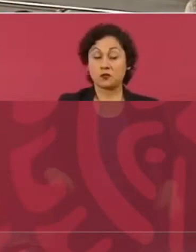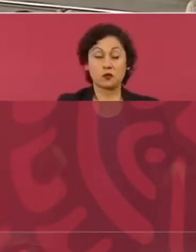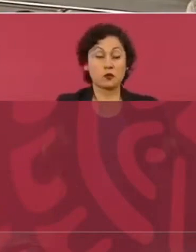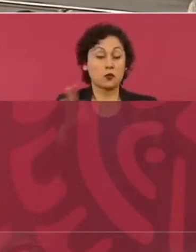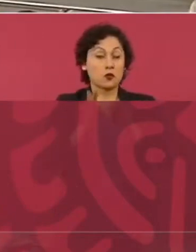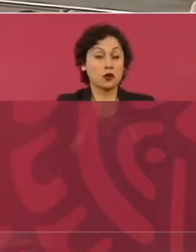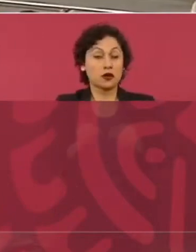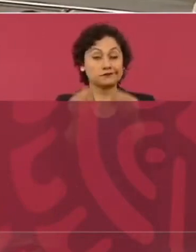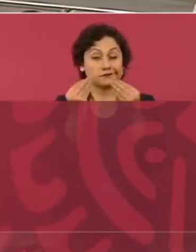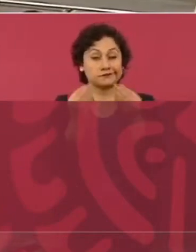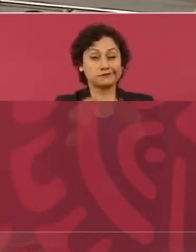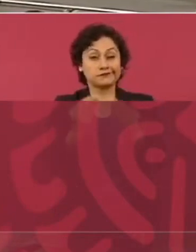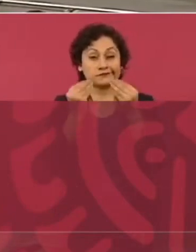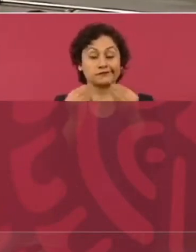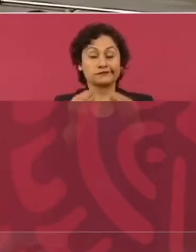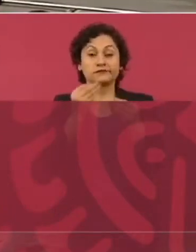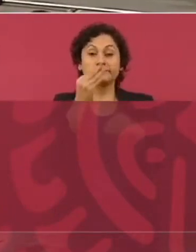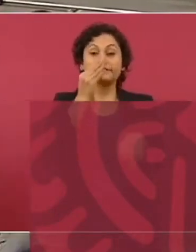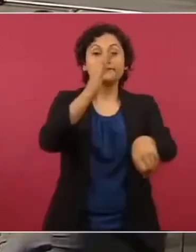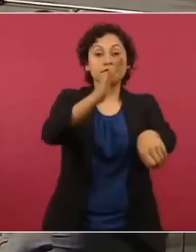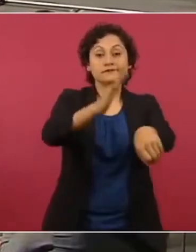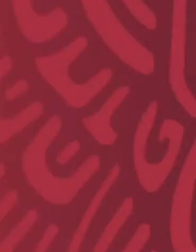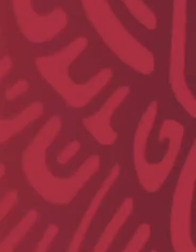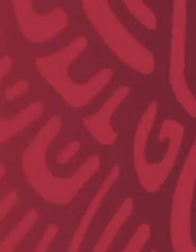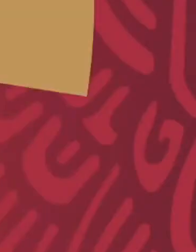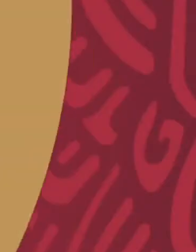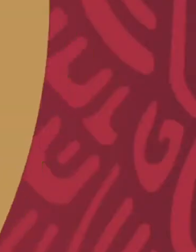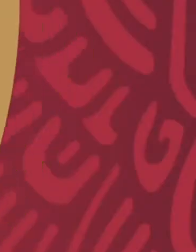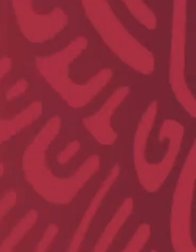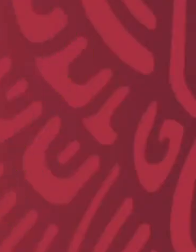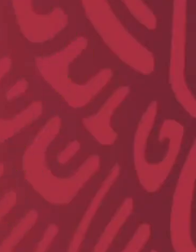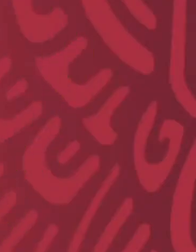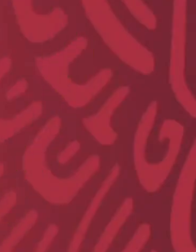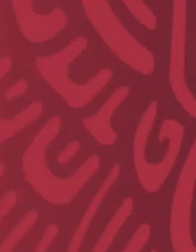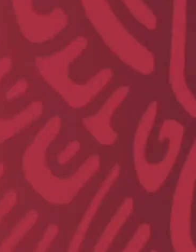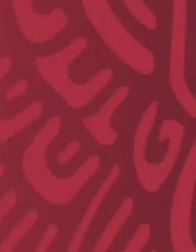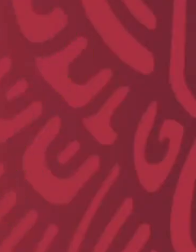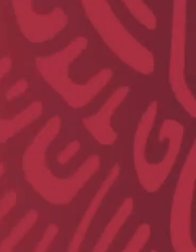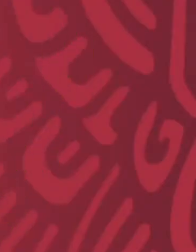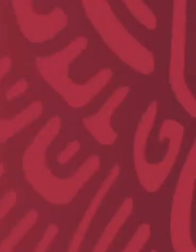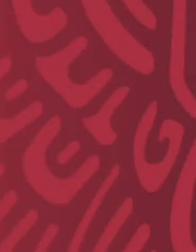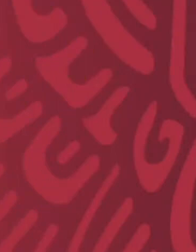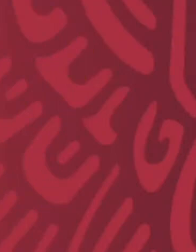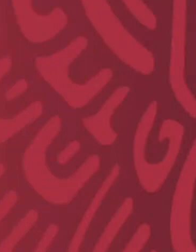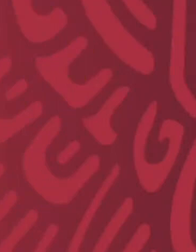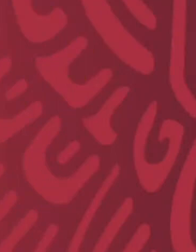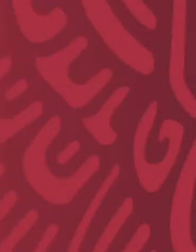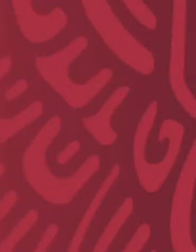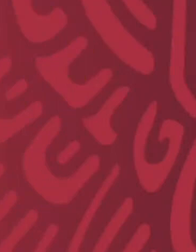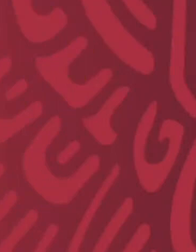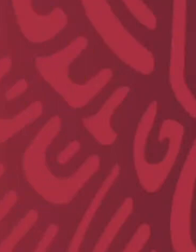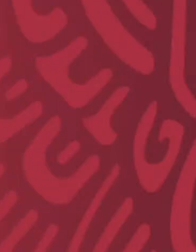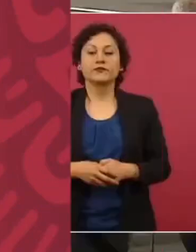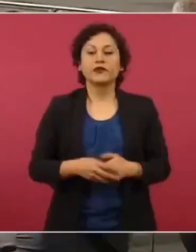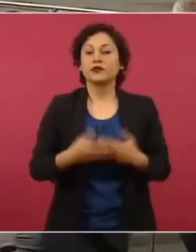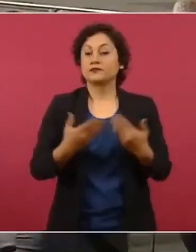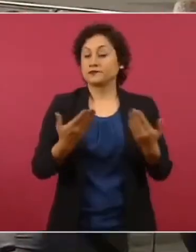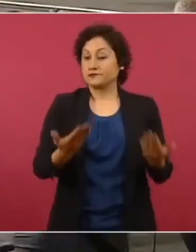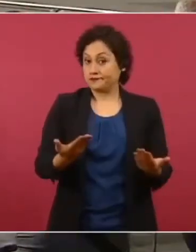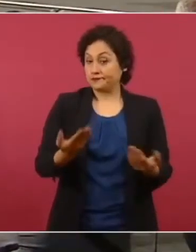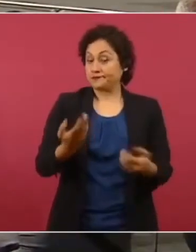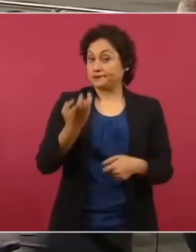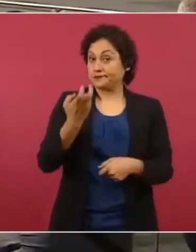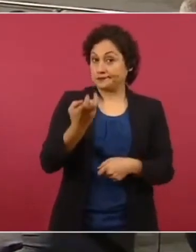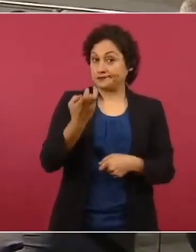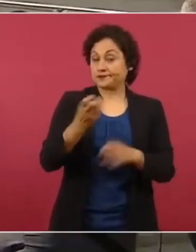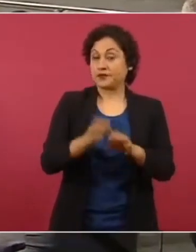mexicano resaltó la importancia de las campañas escolares contra las drogas sintéticas. Bueno, es muy importante